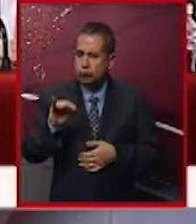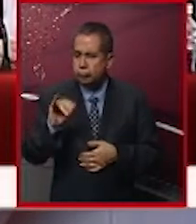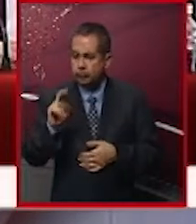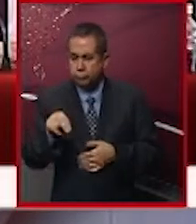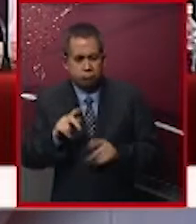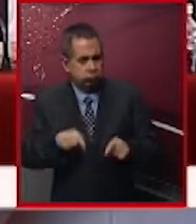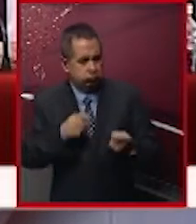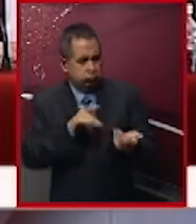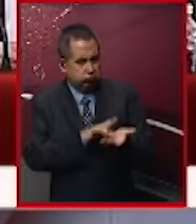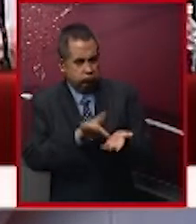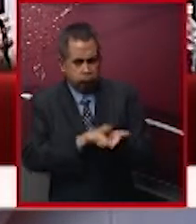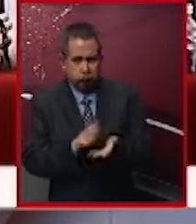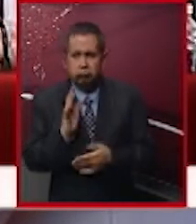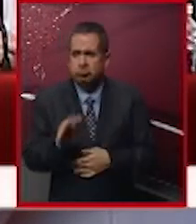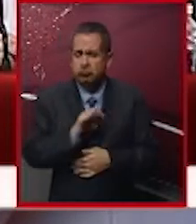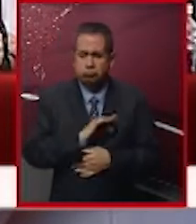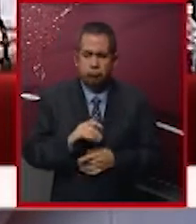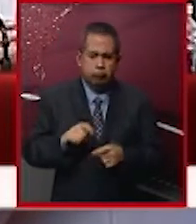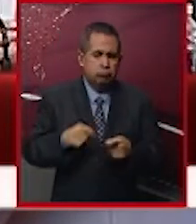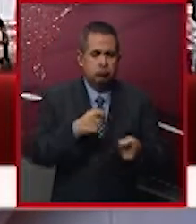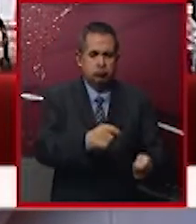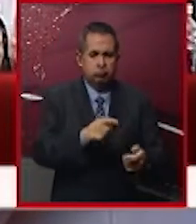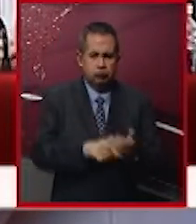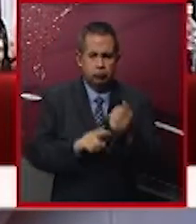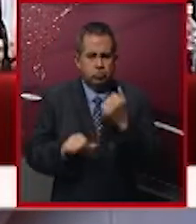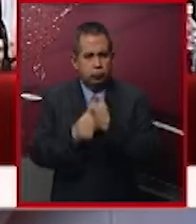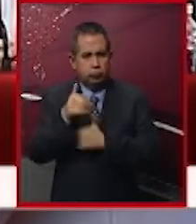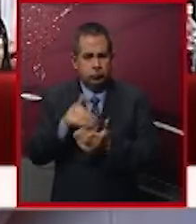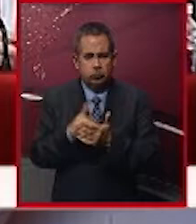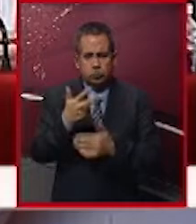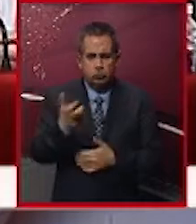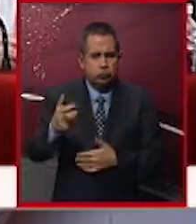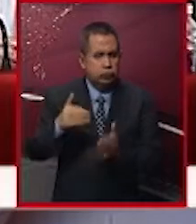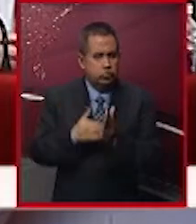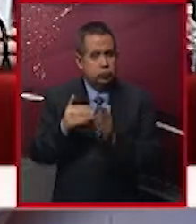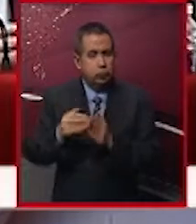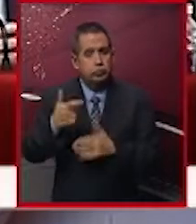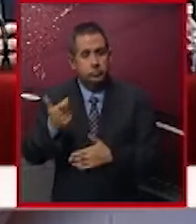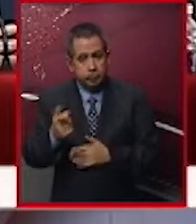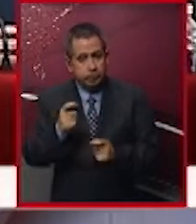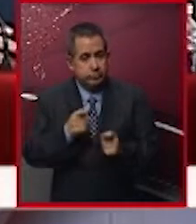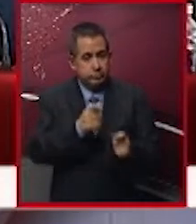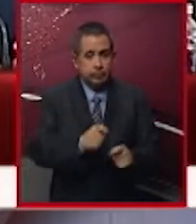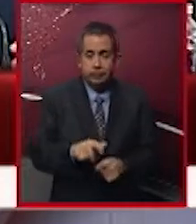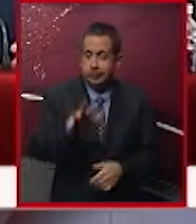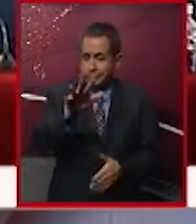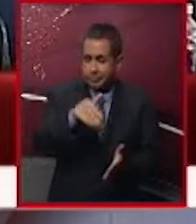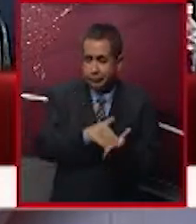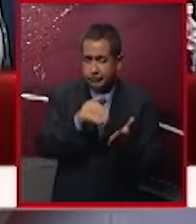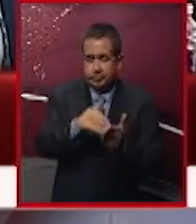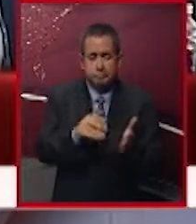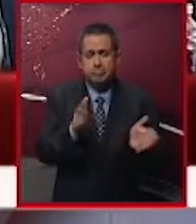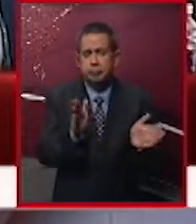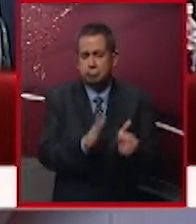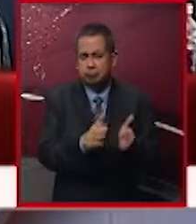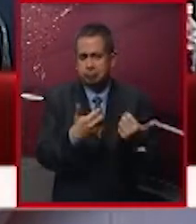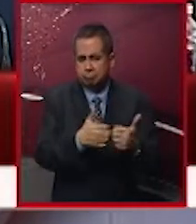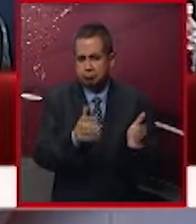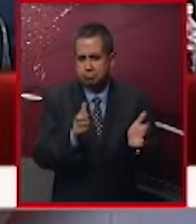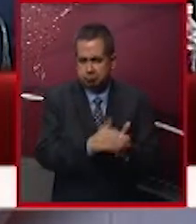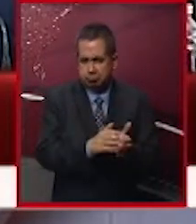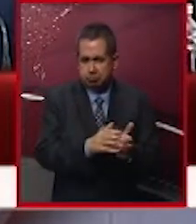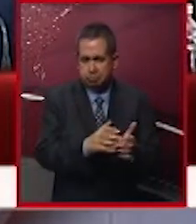hemos logrado apoyar con más de 11,800 millones de pesos a casi 5 millones de pequeños